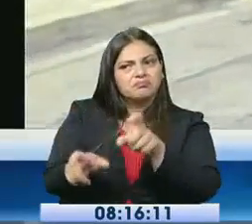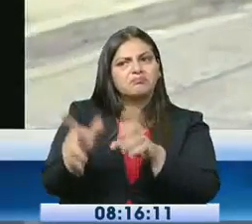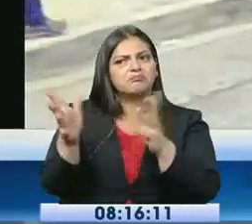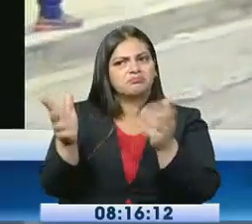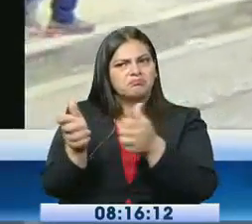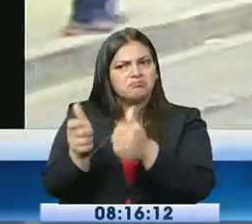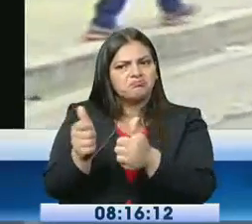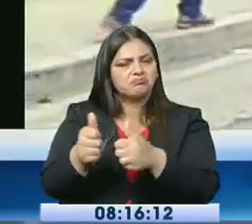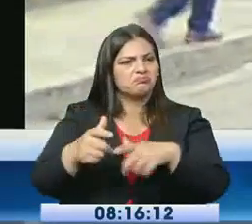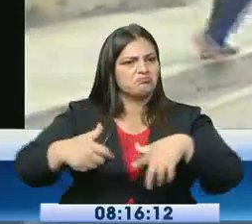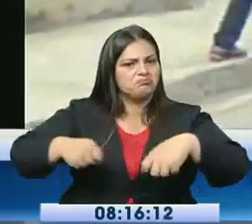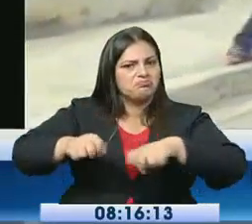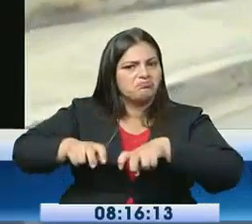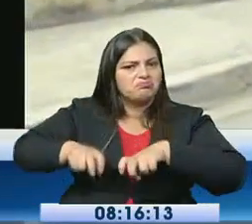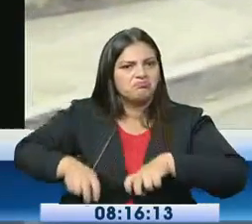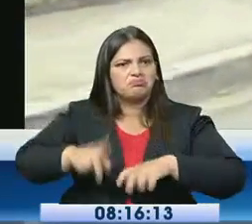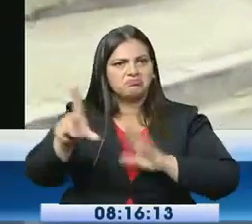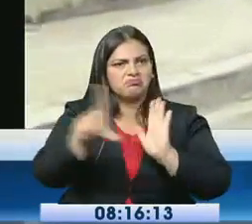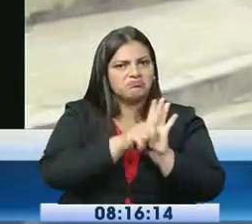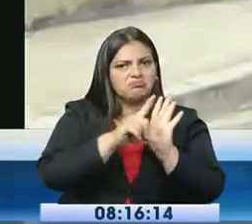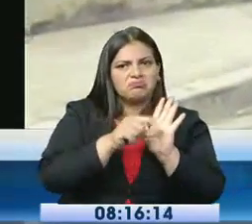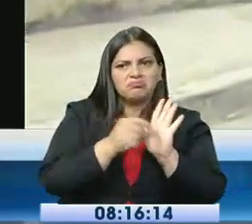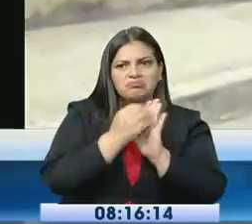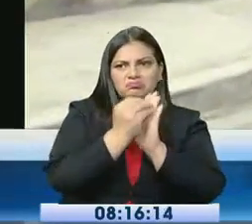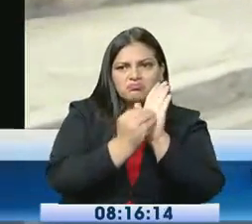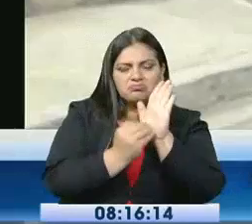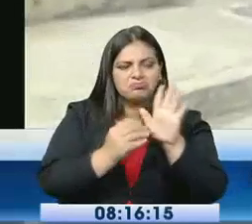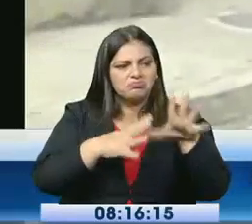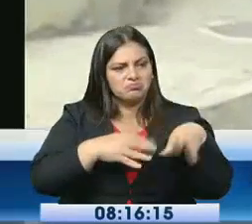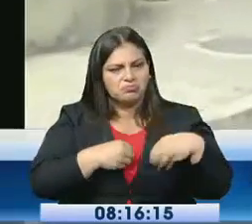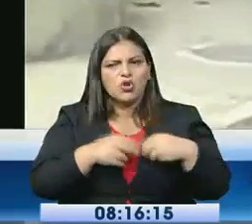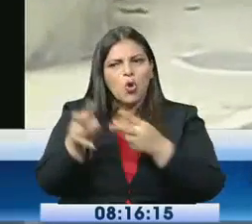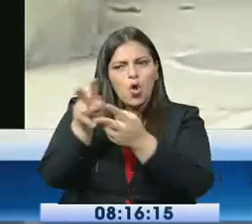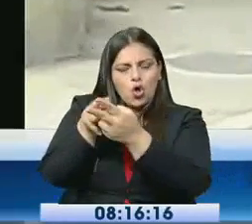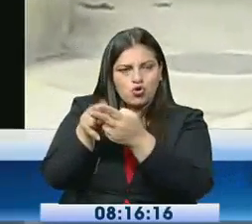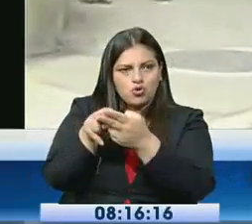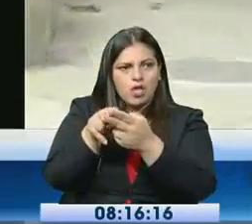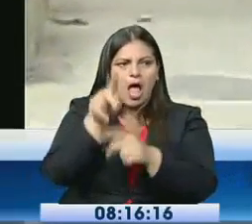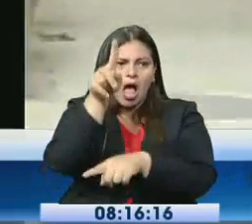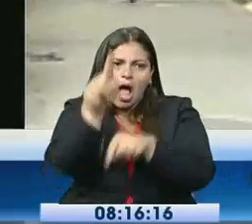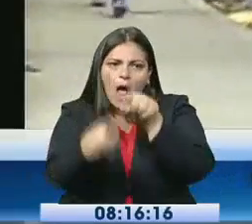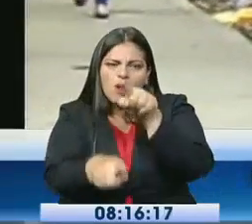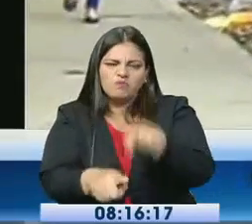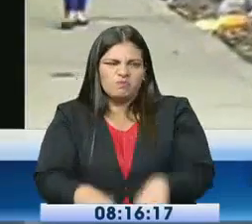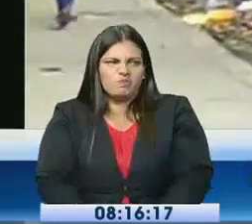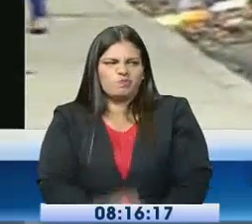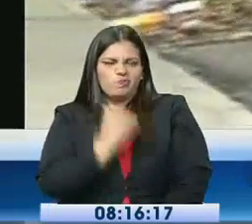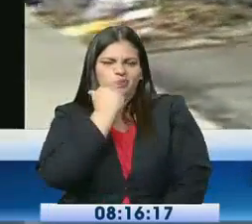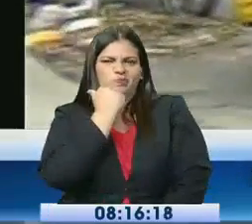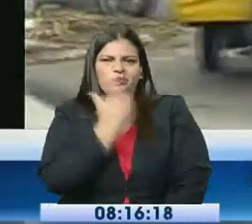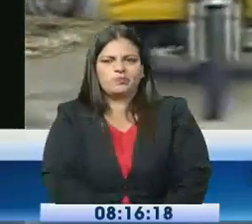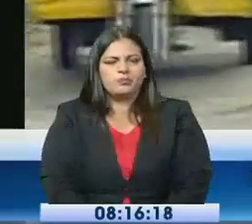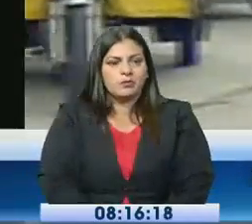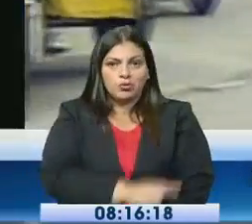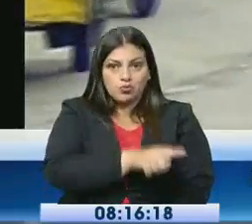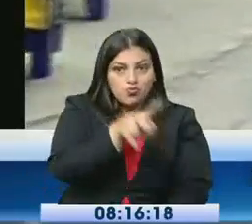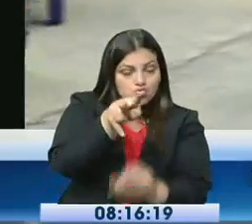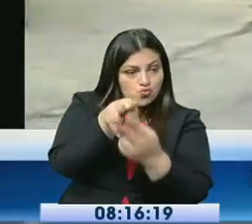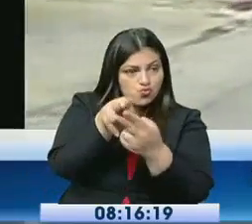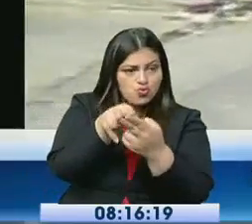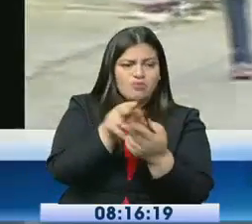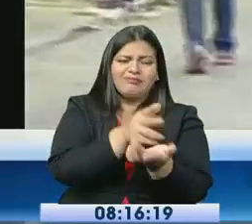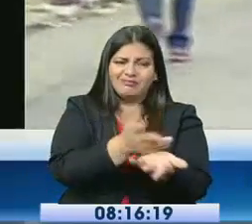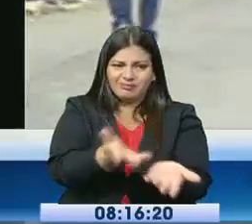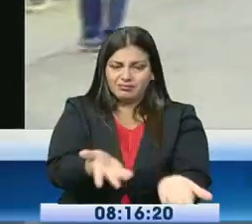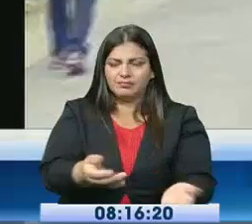que consumen droga, los que asaltan? Asumo que ustedes tienen que identificarlos porque trabajan aquí mismo. Pero imagínense si nosotros nos ponemos a señalar a las personas. Sería